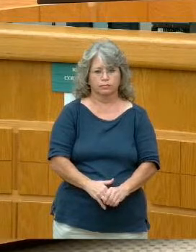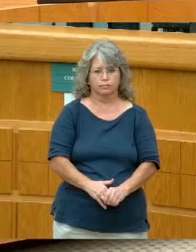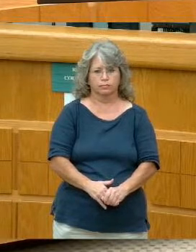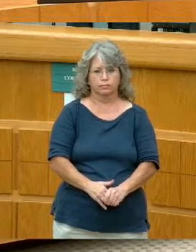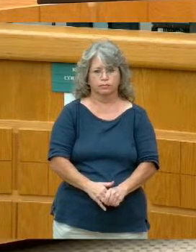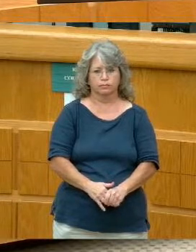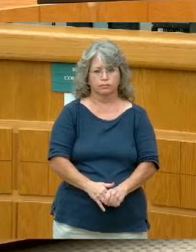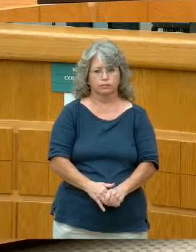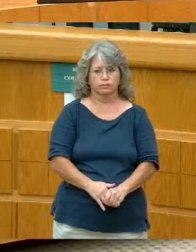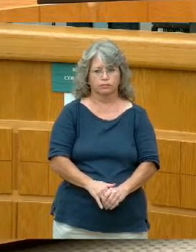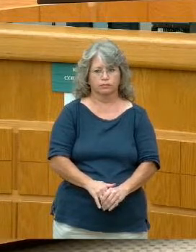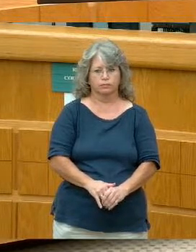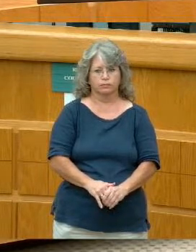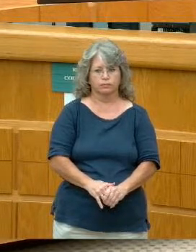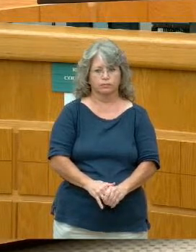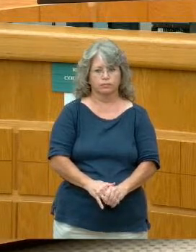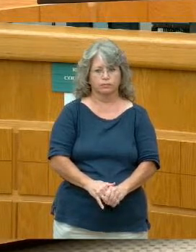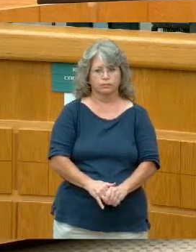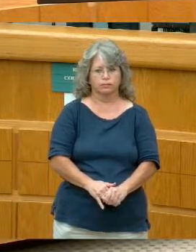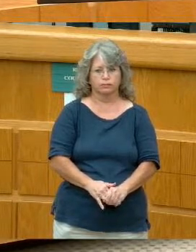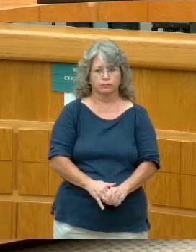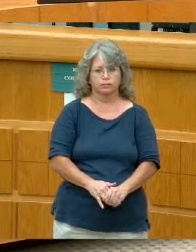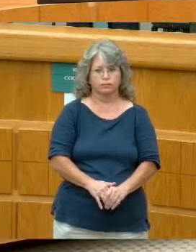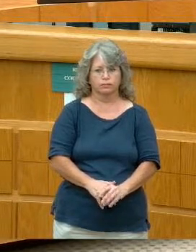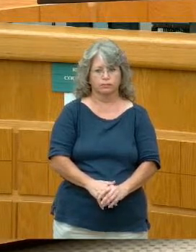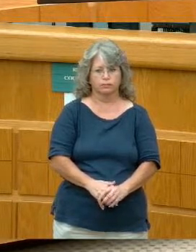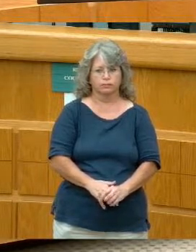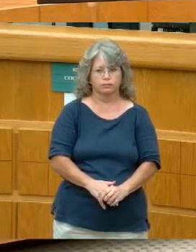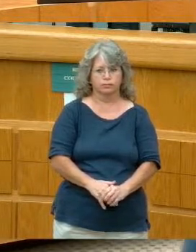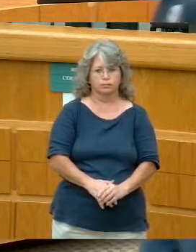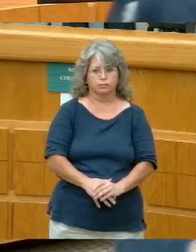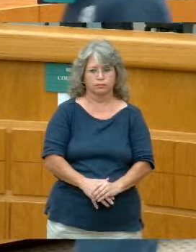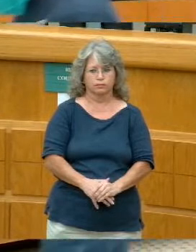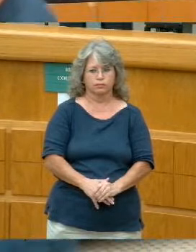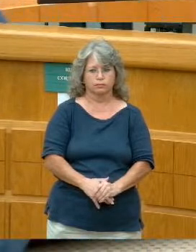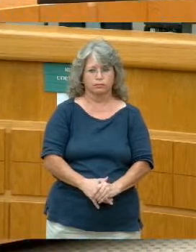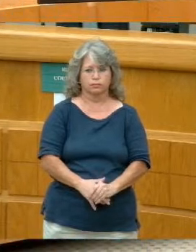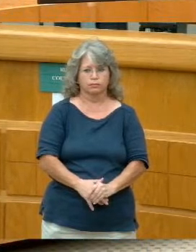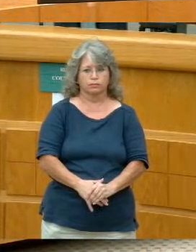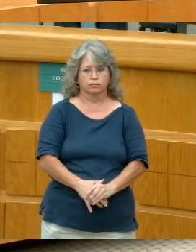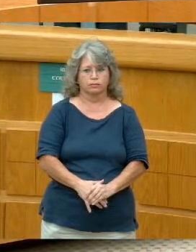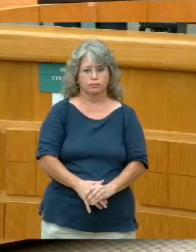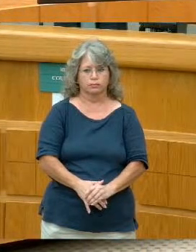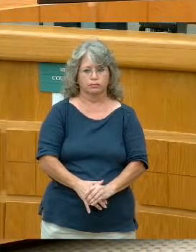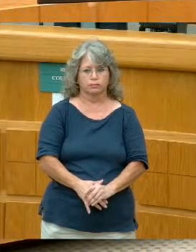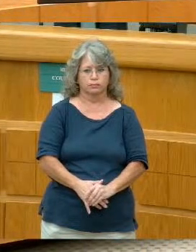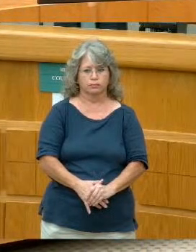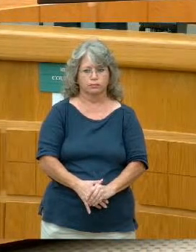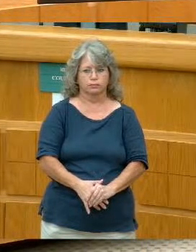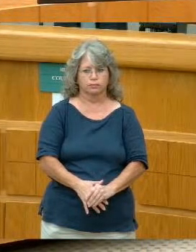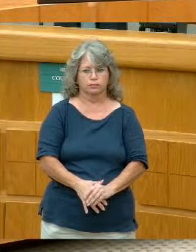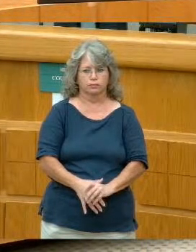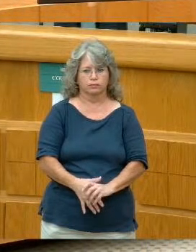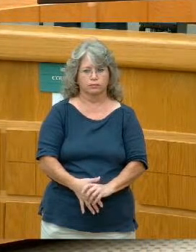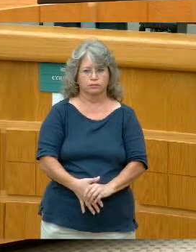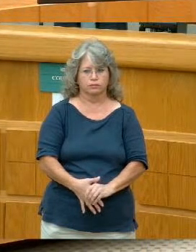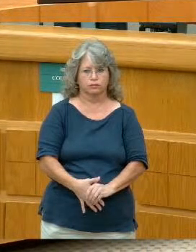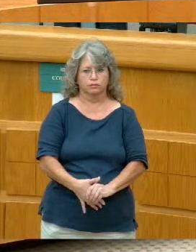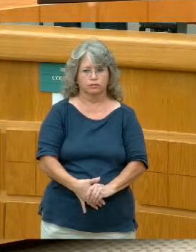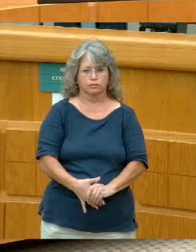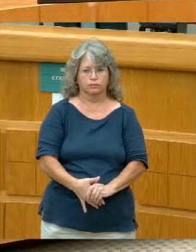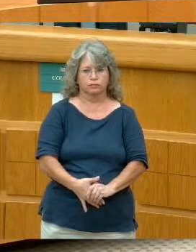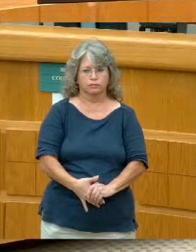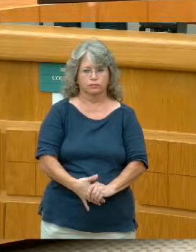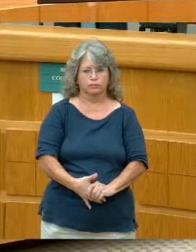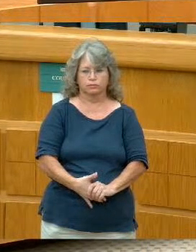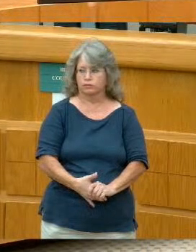nuestro condado aún no califica para cesar esa orden, aunque siempre existe la posibilidad de que lleguemos a ese punto. Quiero agradecer la contribución del